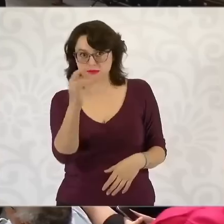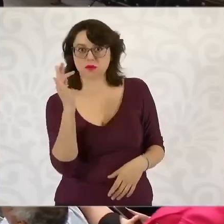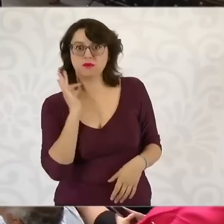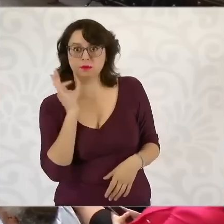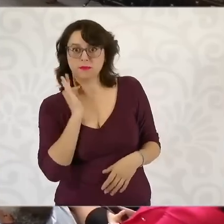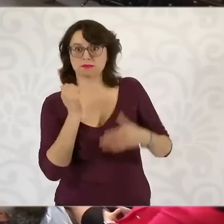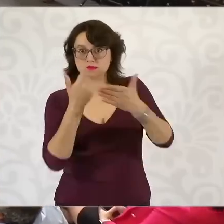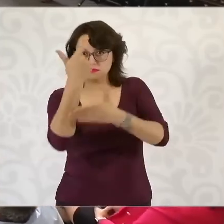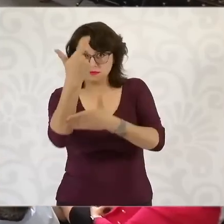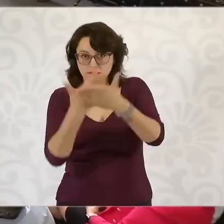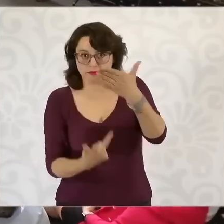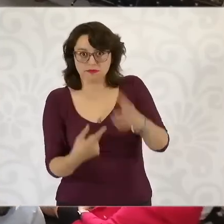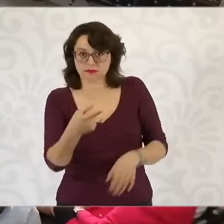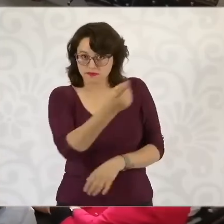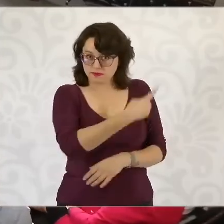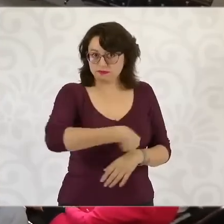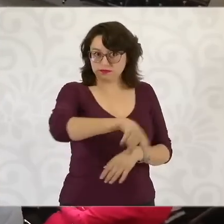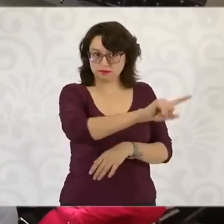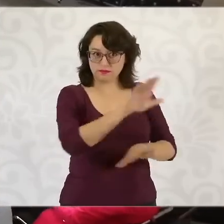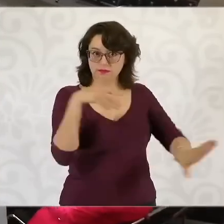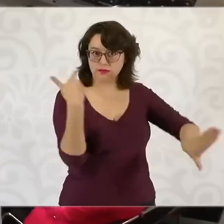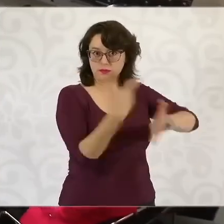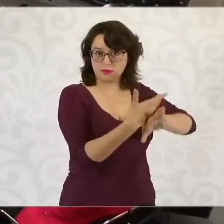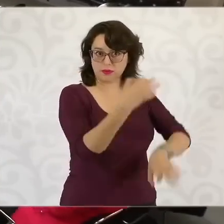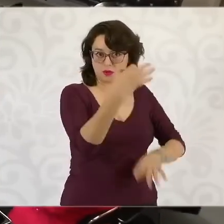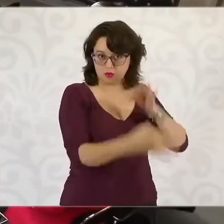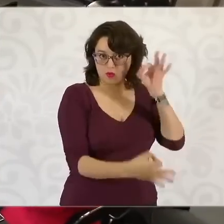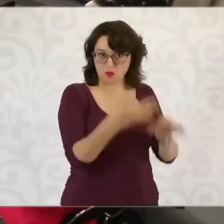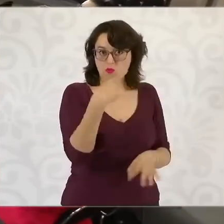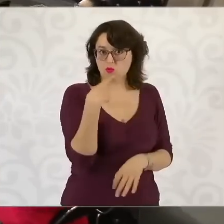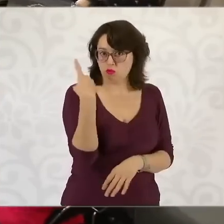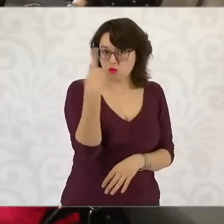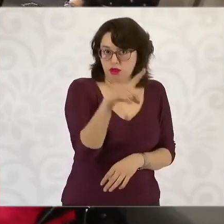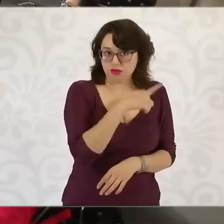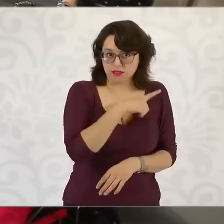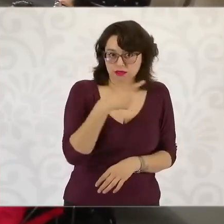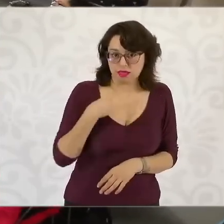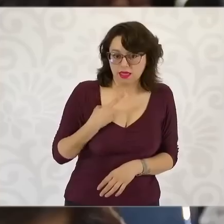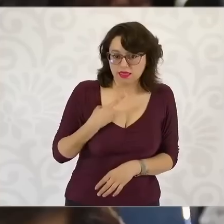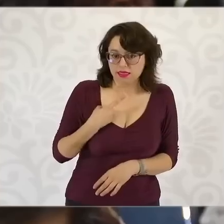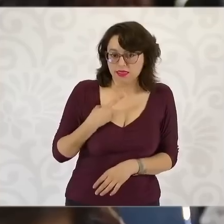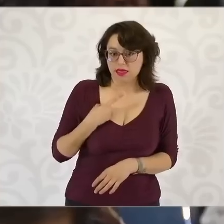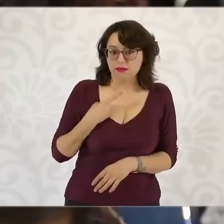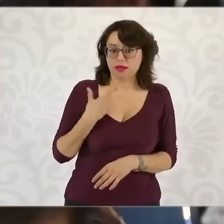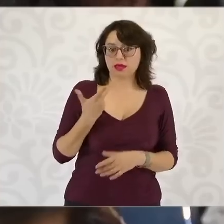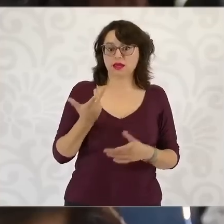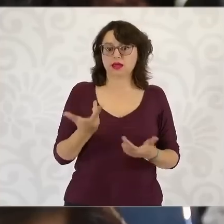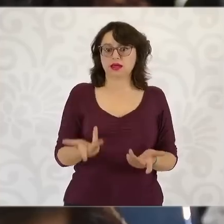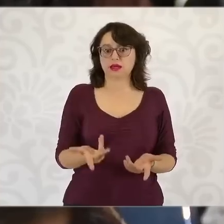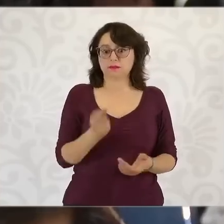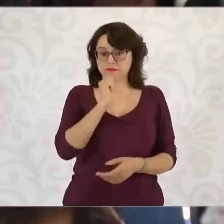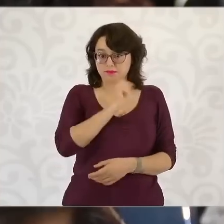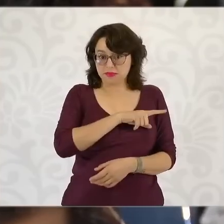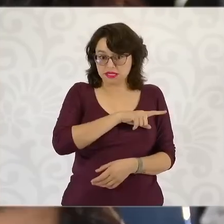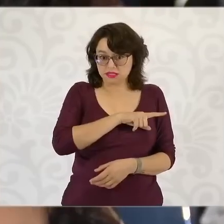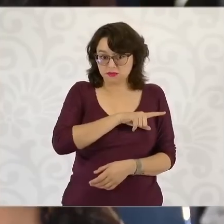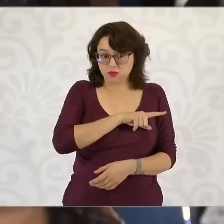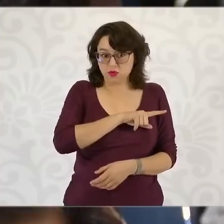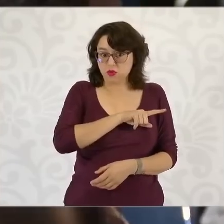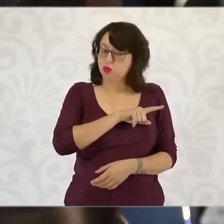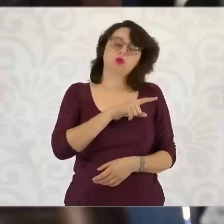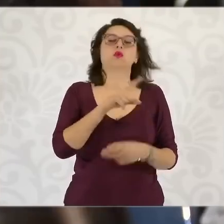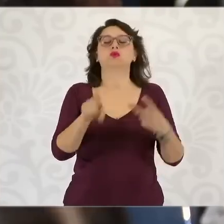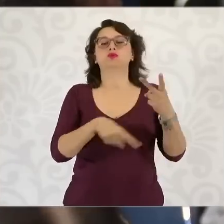contemplados como sujetos de iniciar una denuncia ante el Poder Judicial? Eso por una parte.